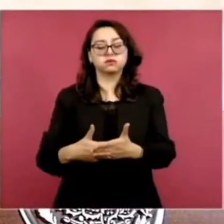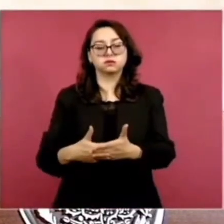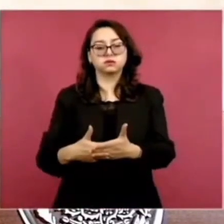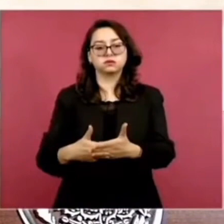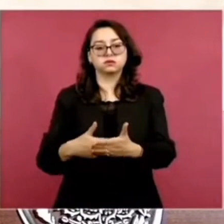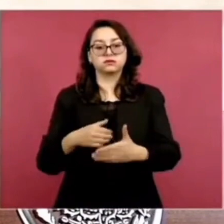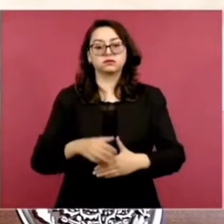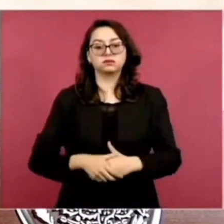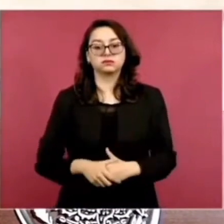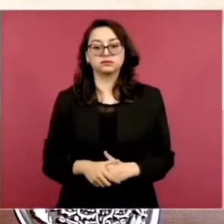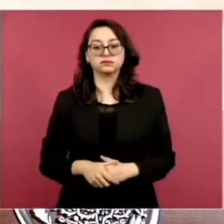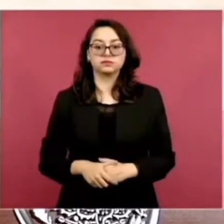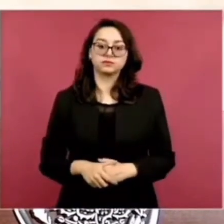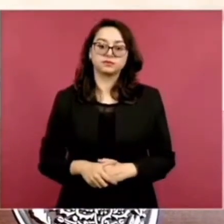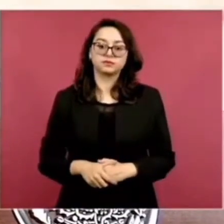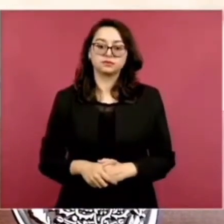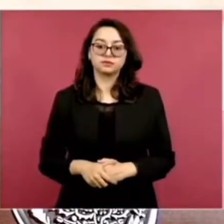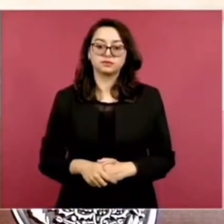Algunos meses, ¿no?